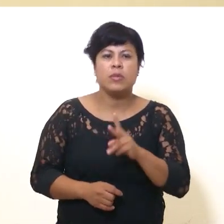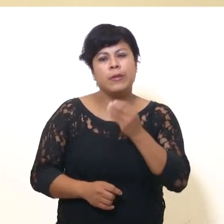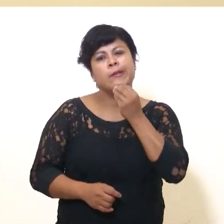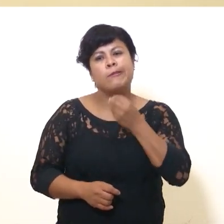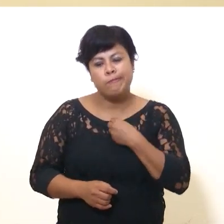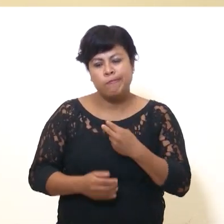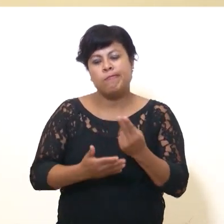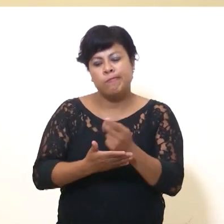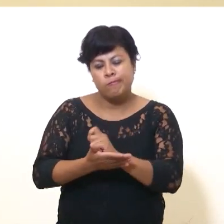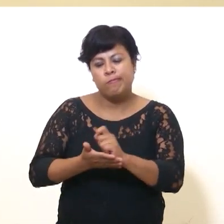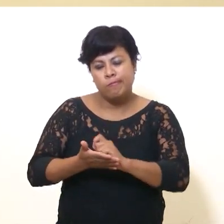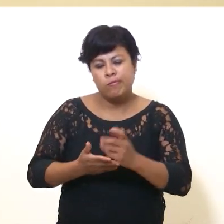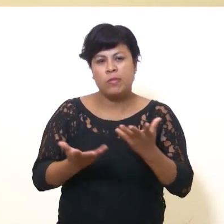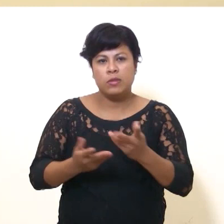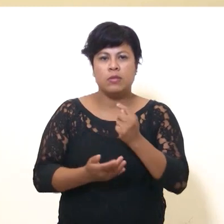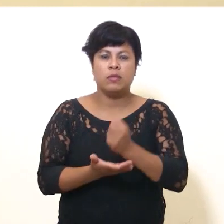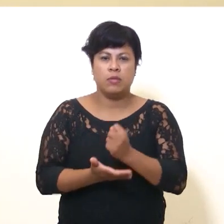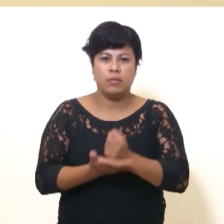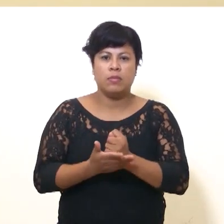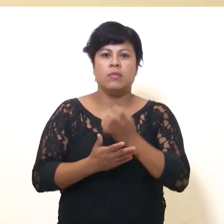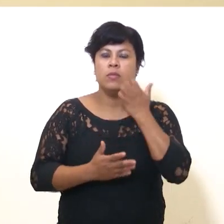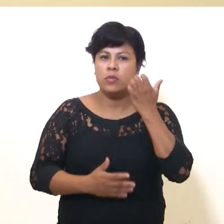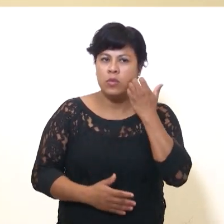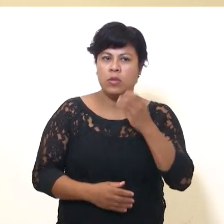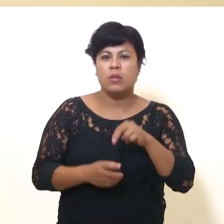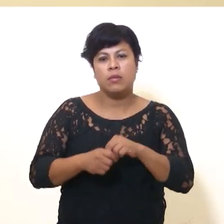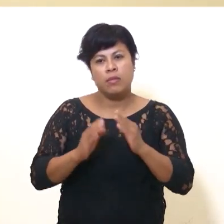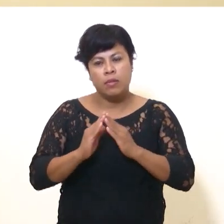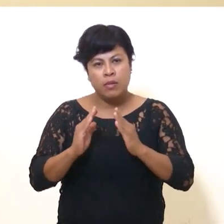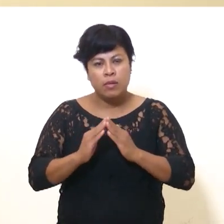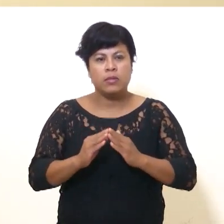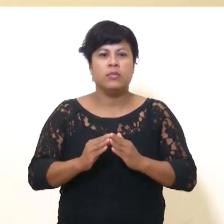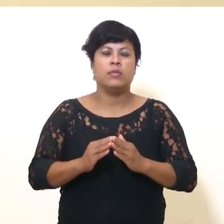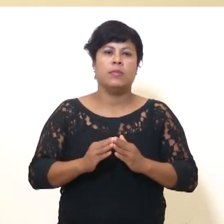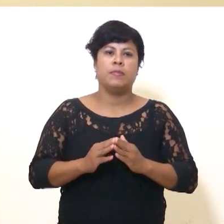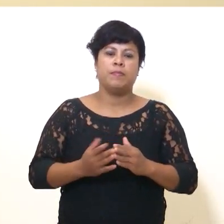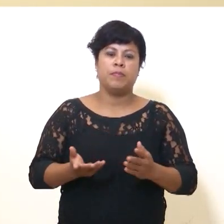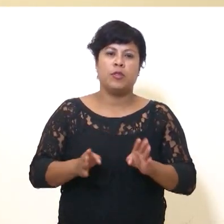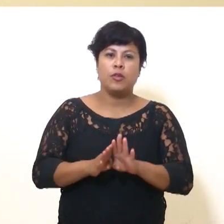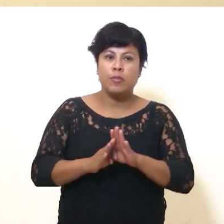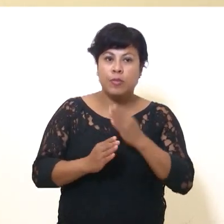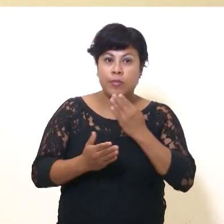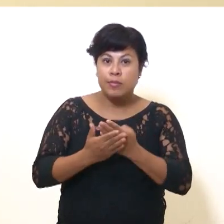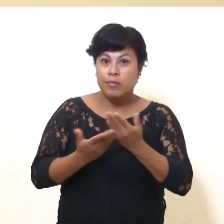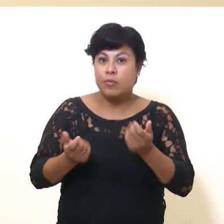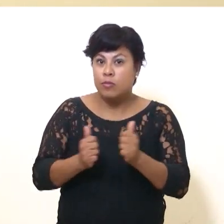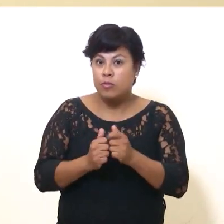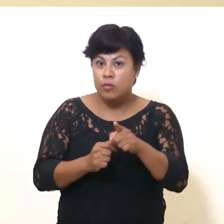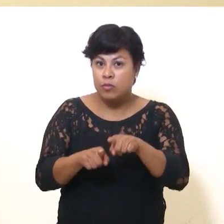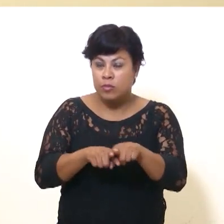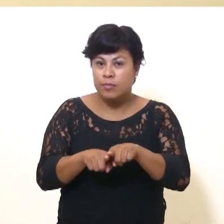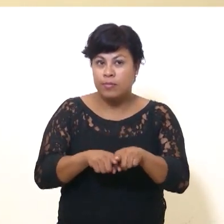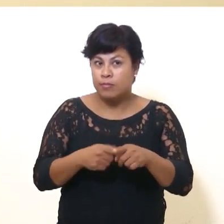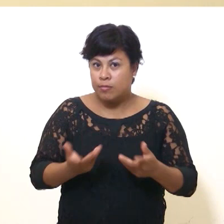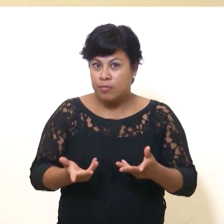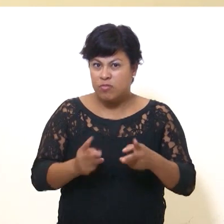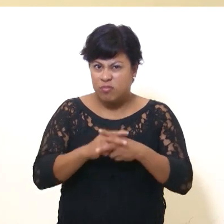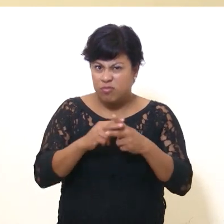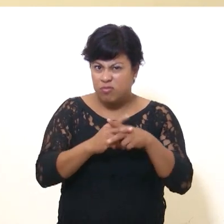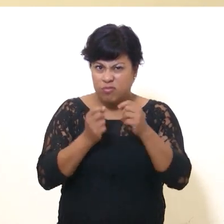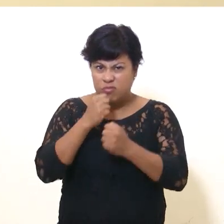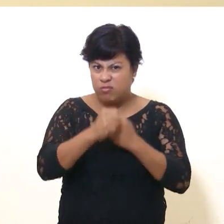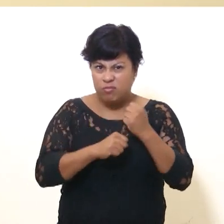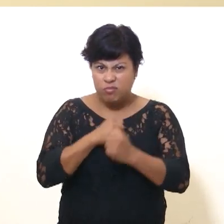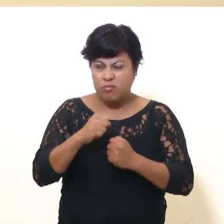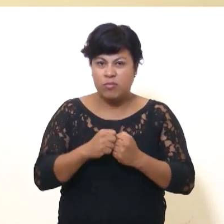dejan y no nos gusta tanto, sin embargo, hay que empezar a hacer las actividades escolares en casita. ¿Cómo te portaste con tus